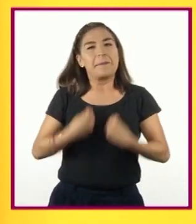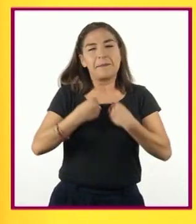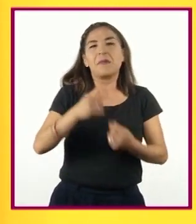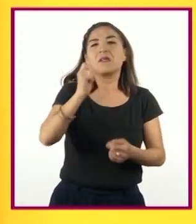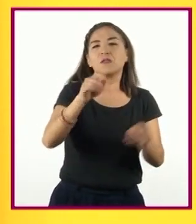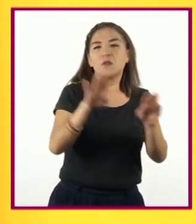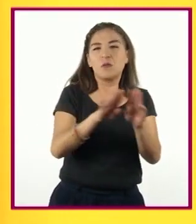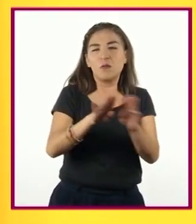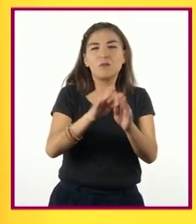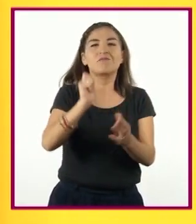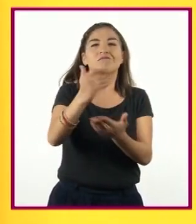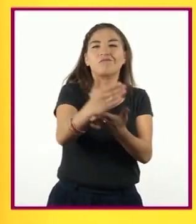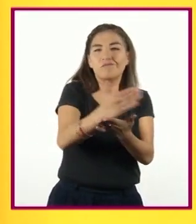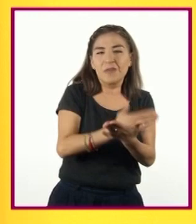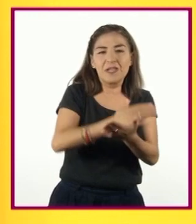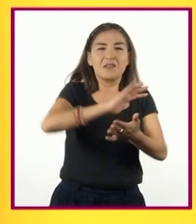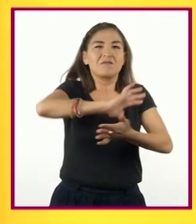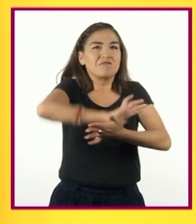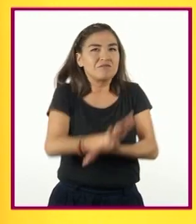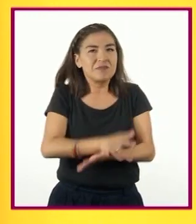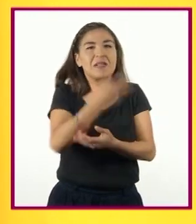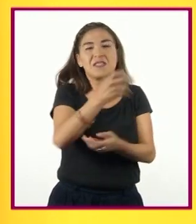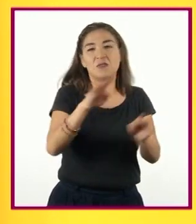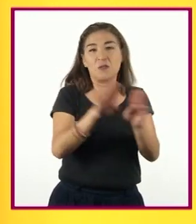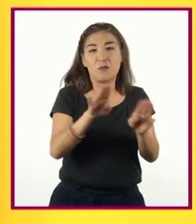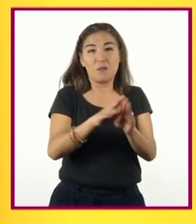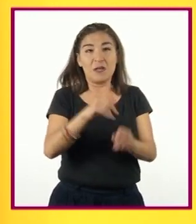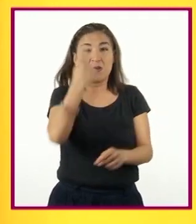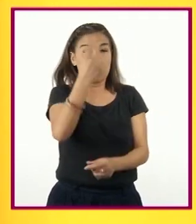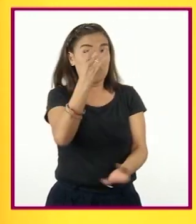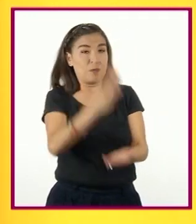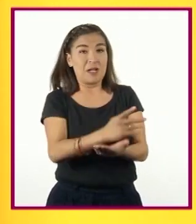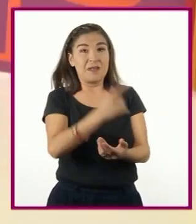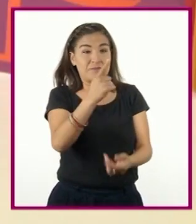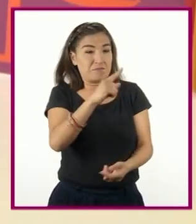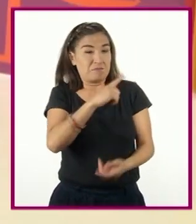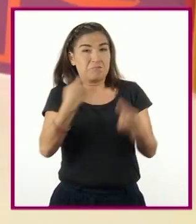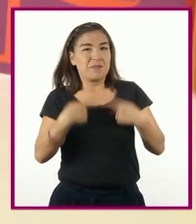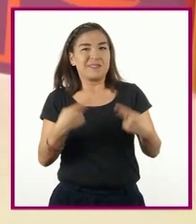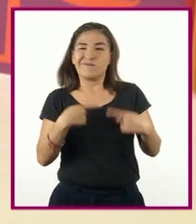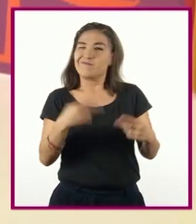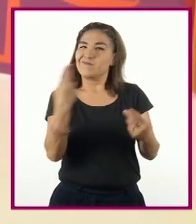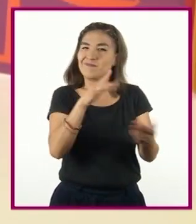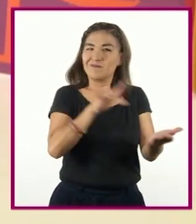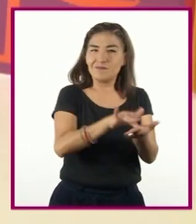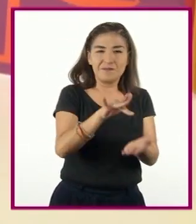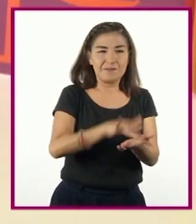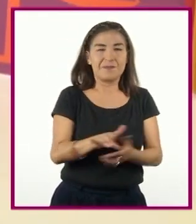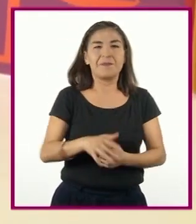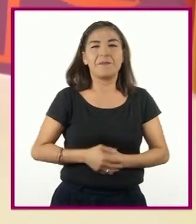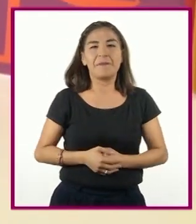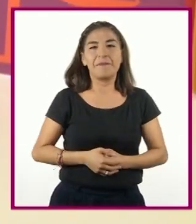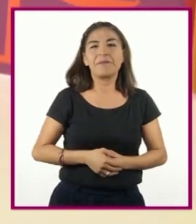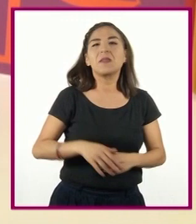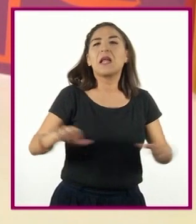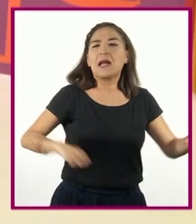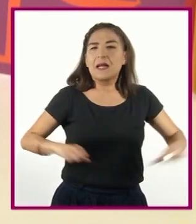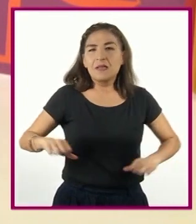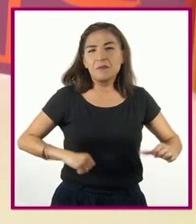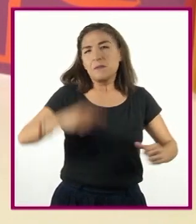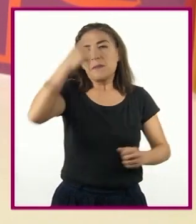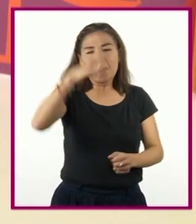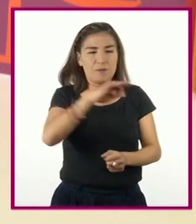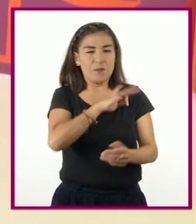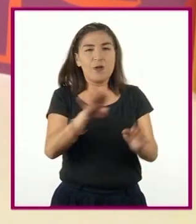la desigualdad social, porque no es algo que pueda resolverse solo a nivel individual. Las acciones que pueden ayudar